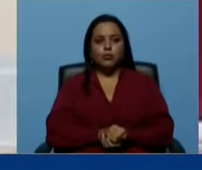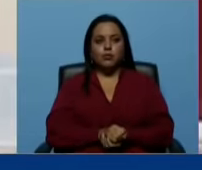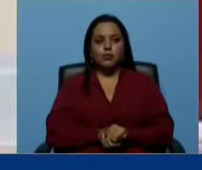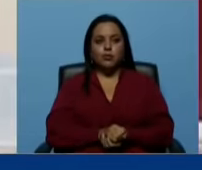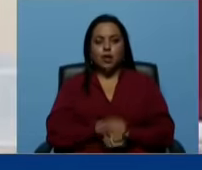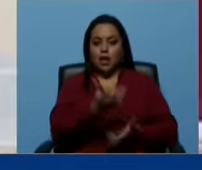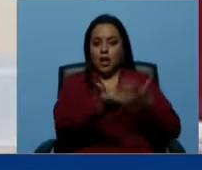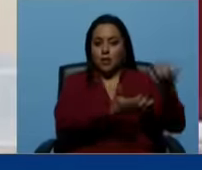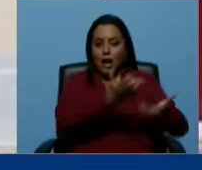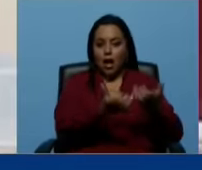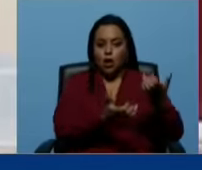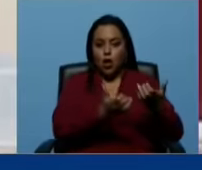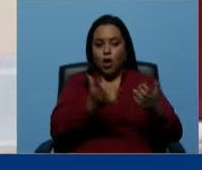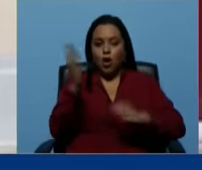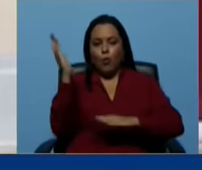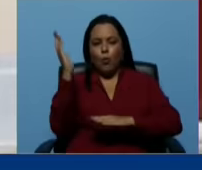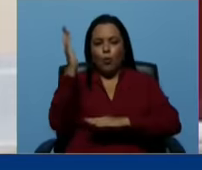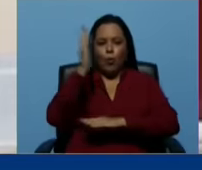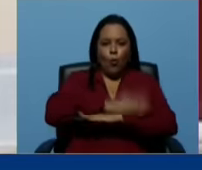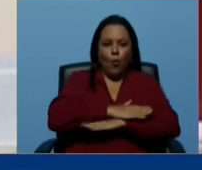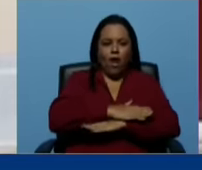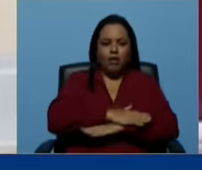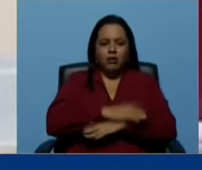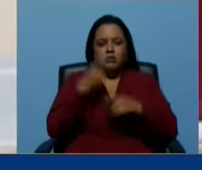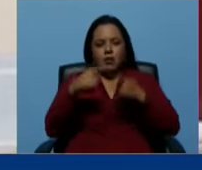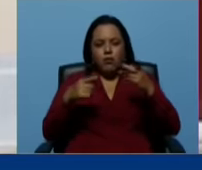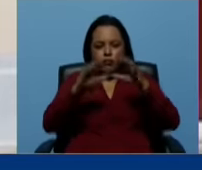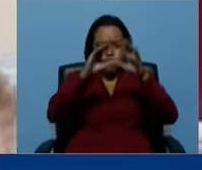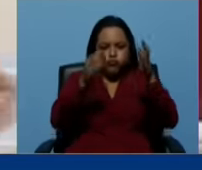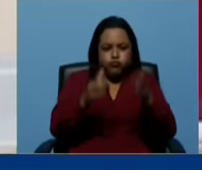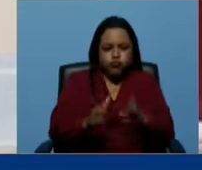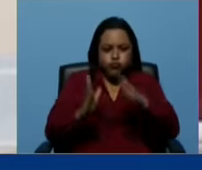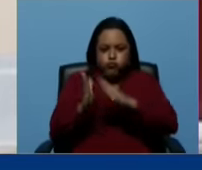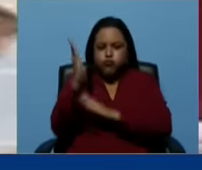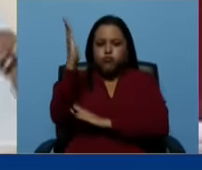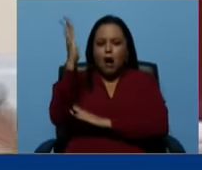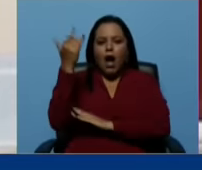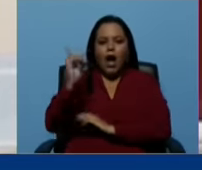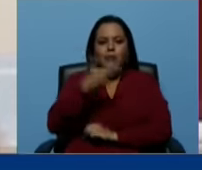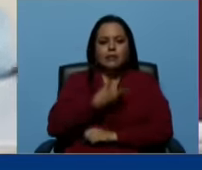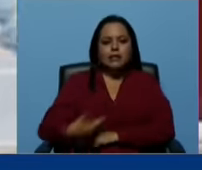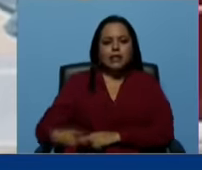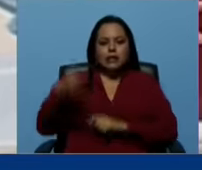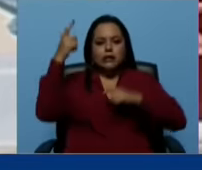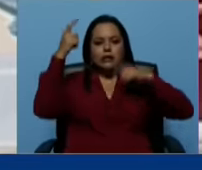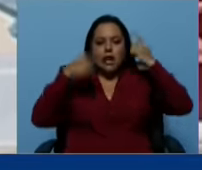Quemaron y tumbaron estatuas del comandante Hugo Chávez Frías,